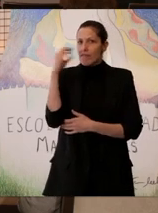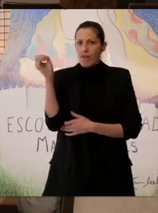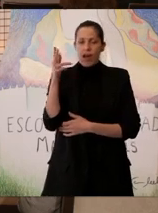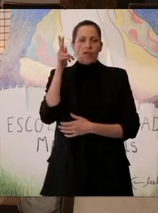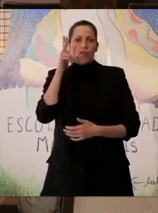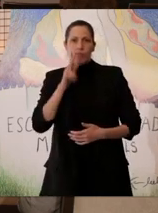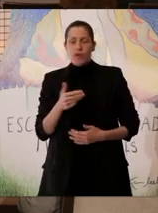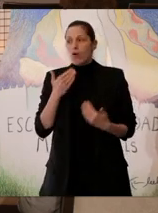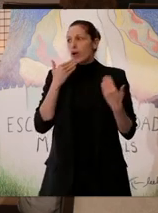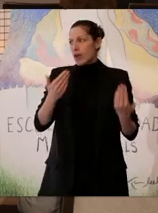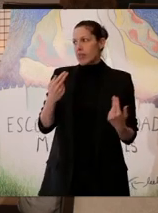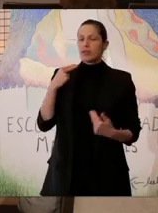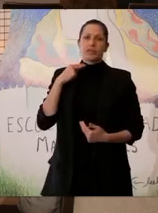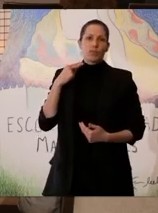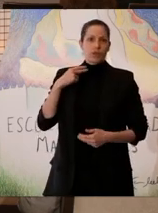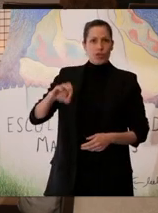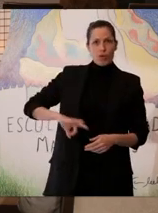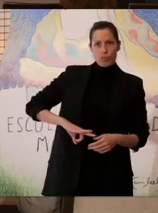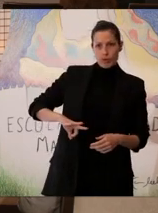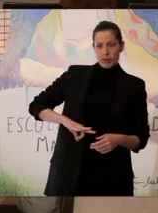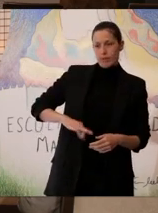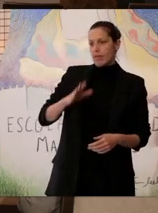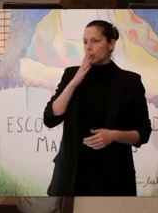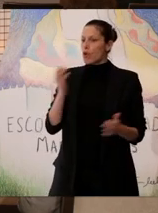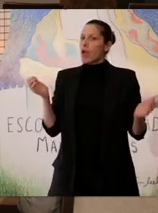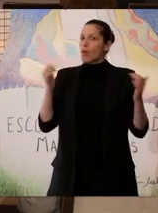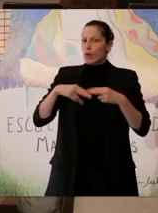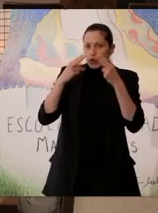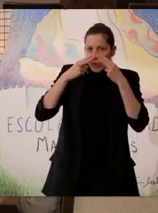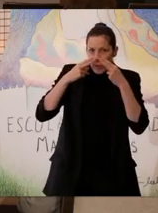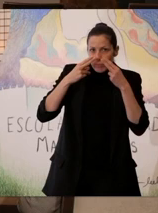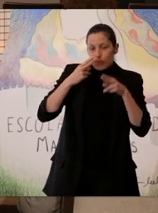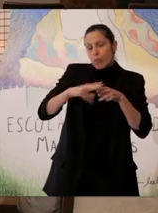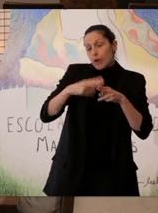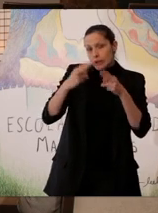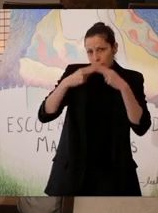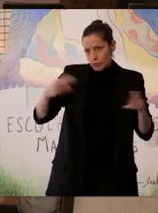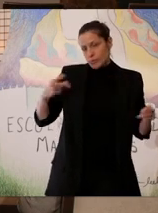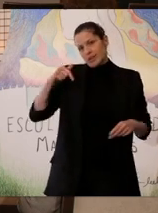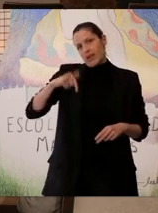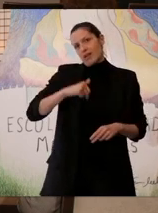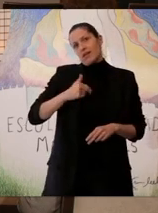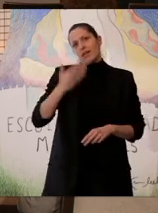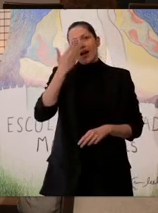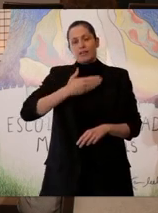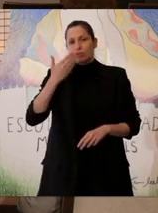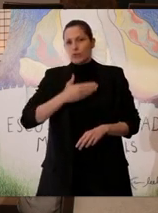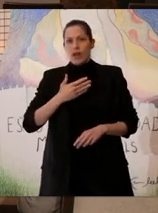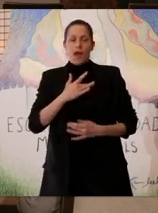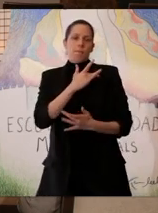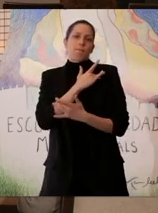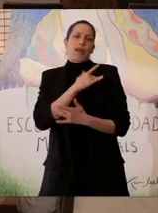Pontevedra por este nuevo encuentro de políticas públicas de la Escuela María Viñals. Tengo el placer